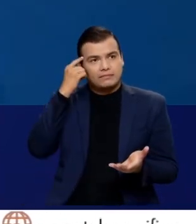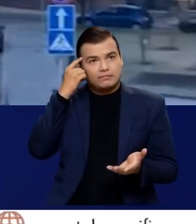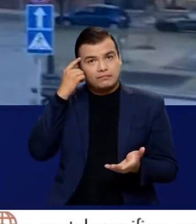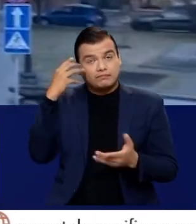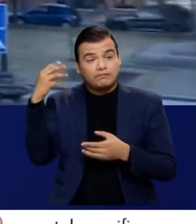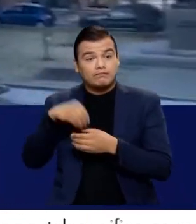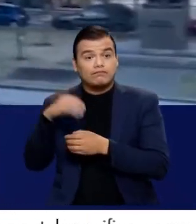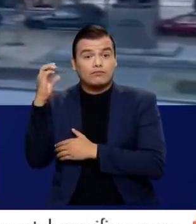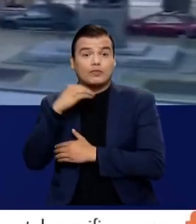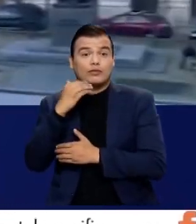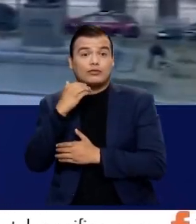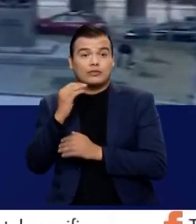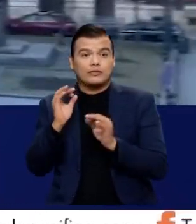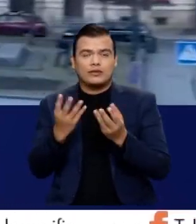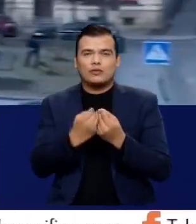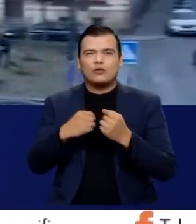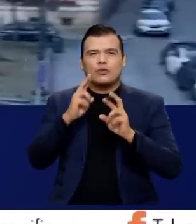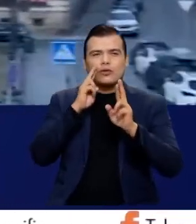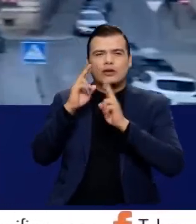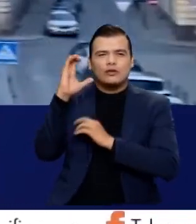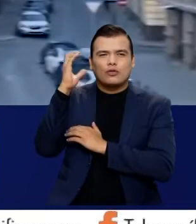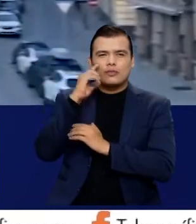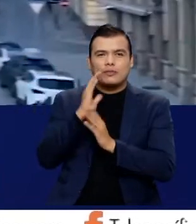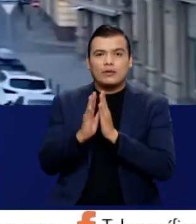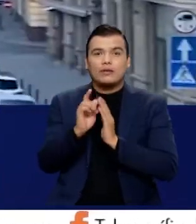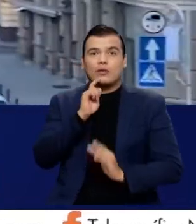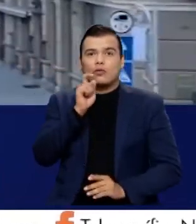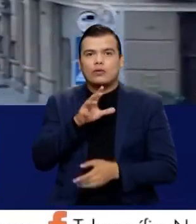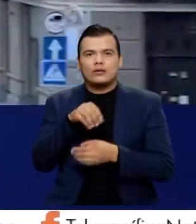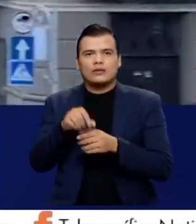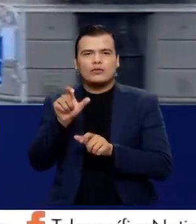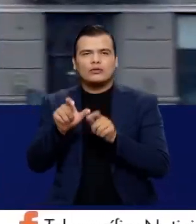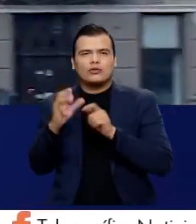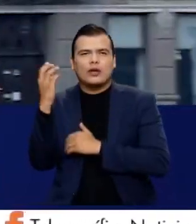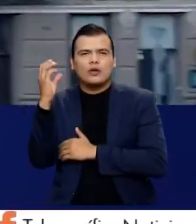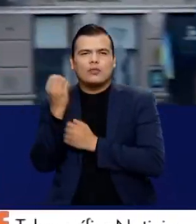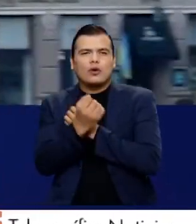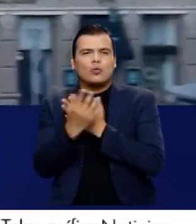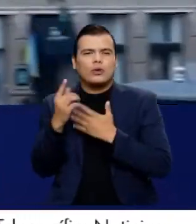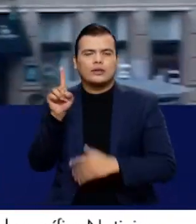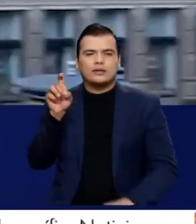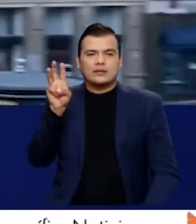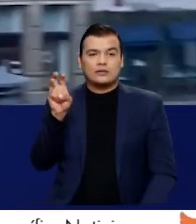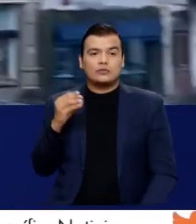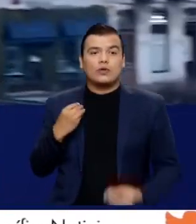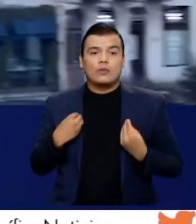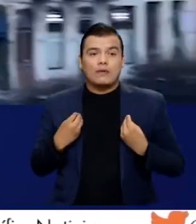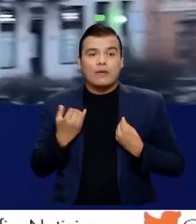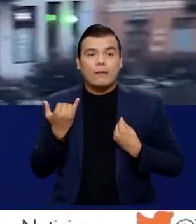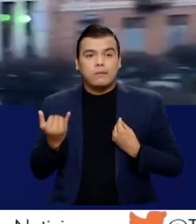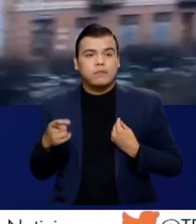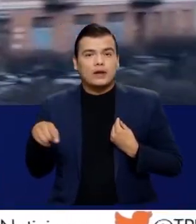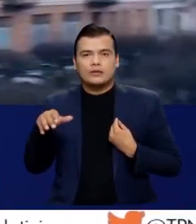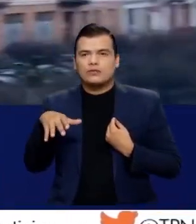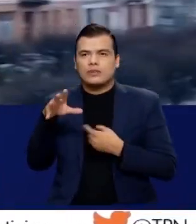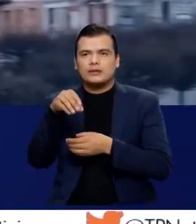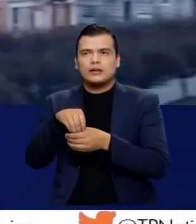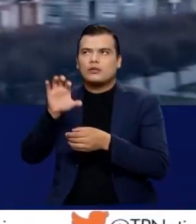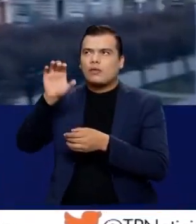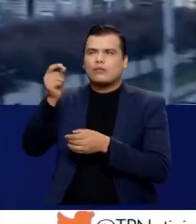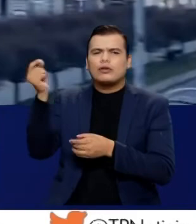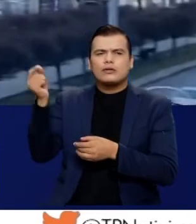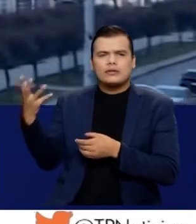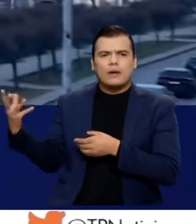de acuerdo con la cancillería colombiana en ucrania vivía en cerca de 68 con nacionales la mayoría se han dirigido a polonia